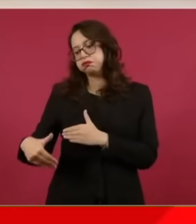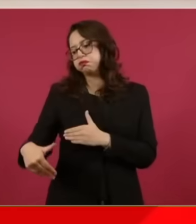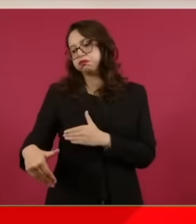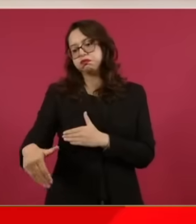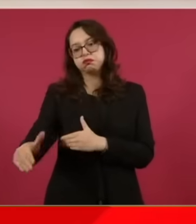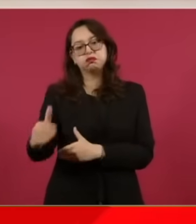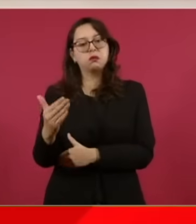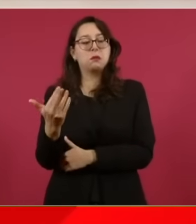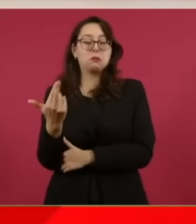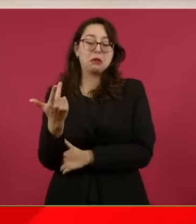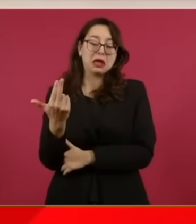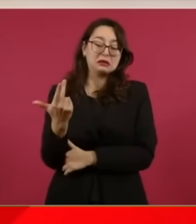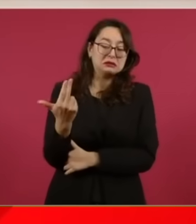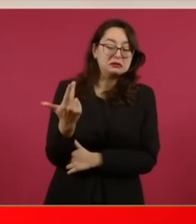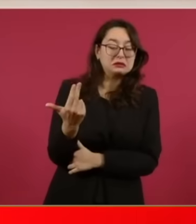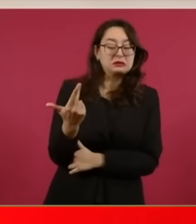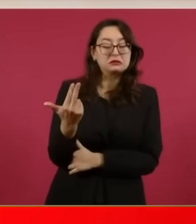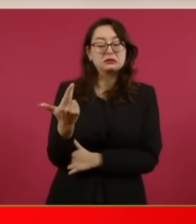por 25,